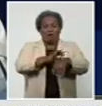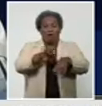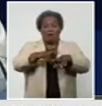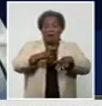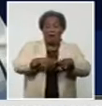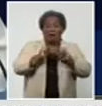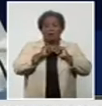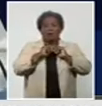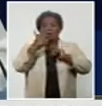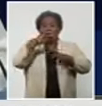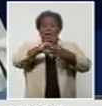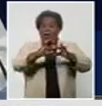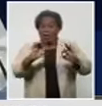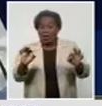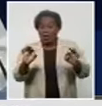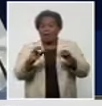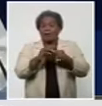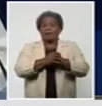en Artemisa,